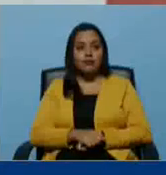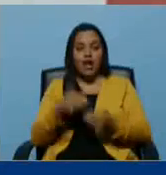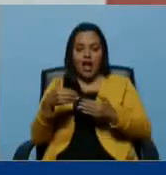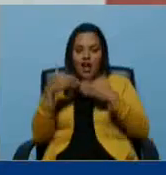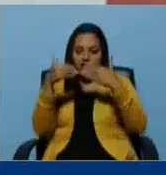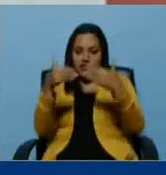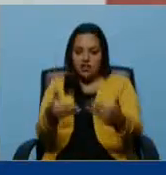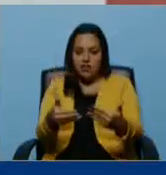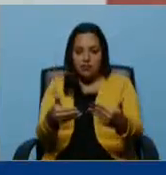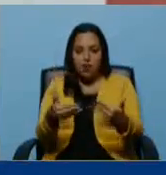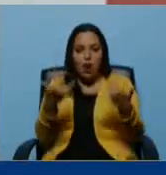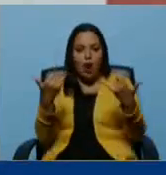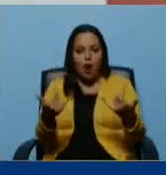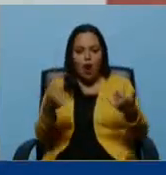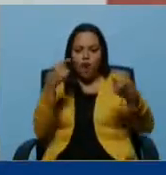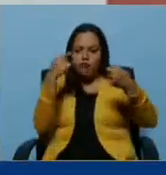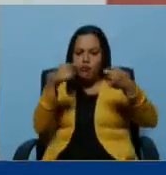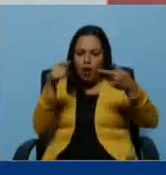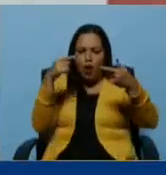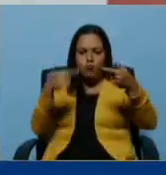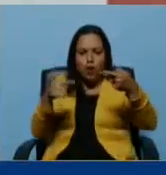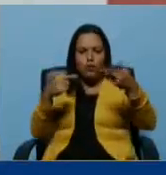Avancemos en todas estas tareas